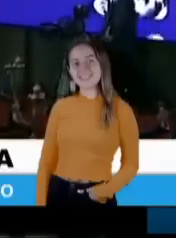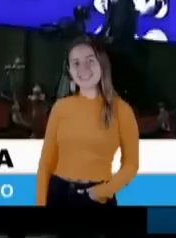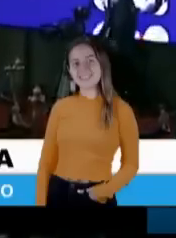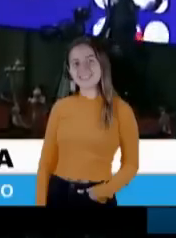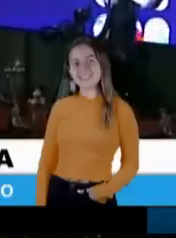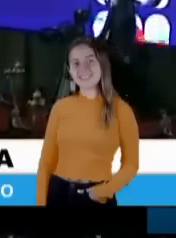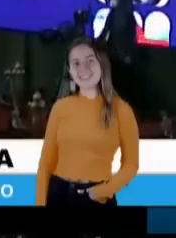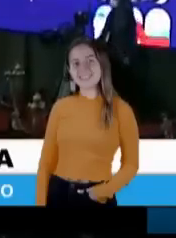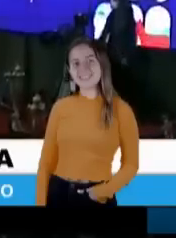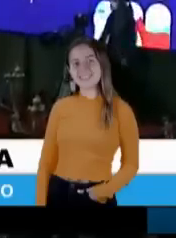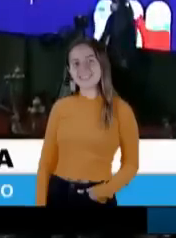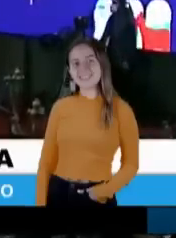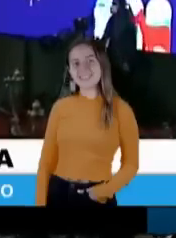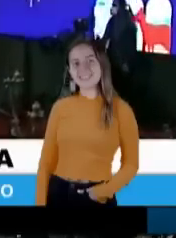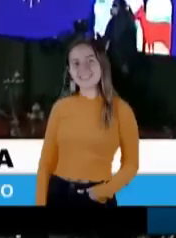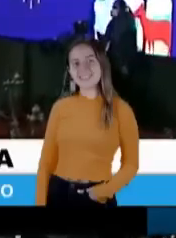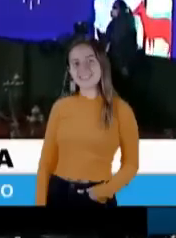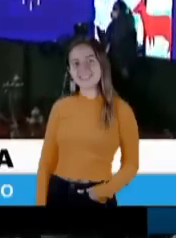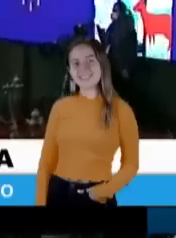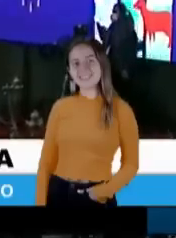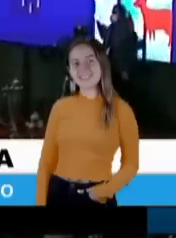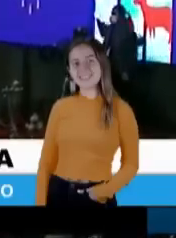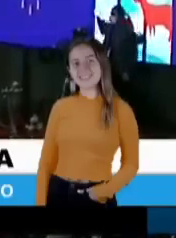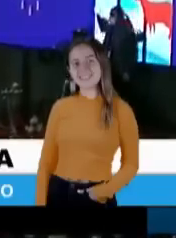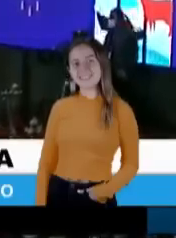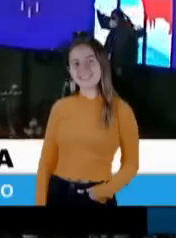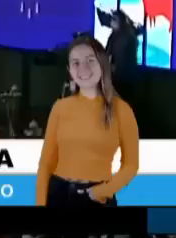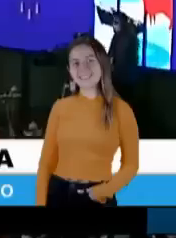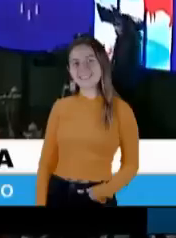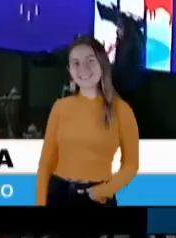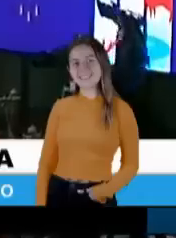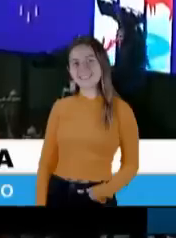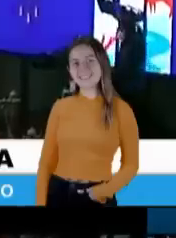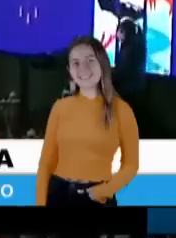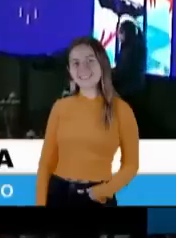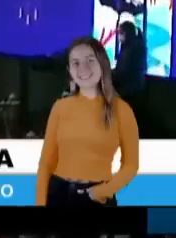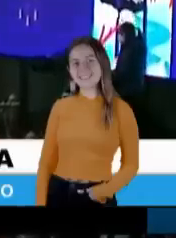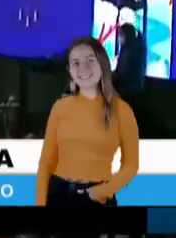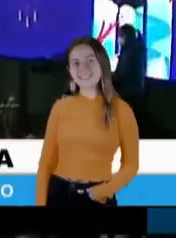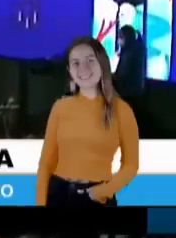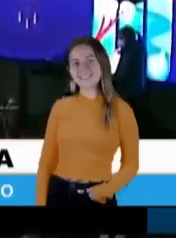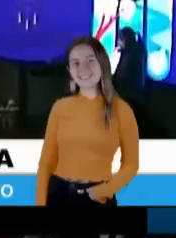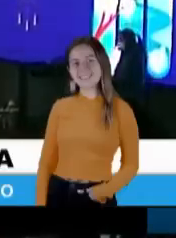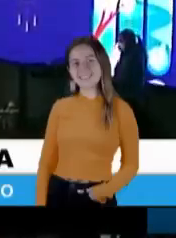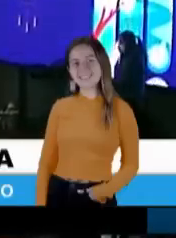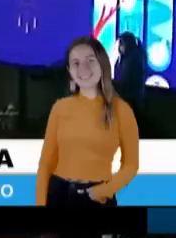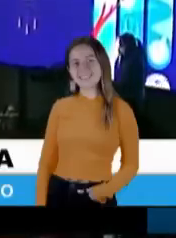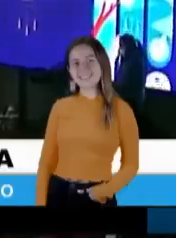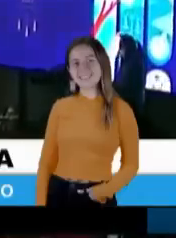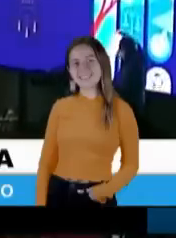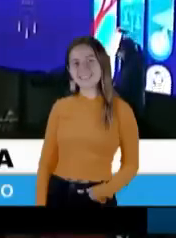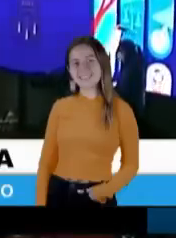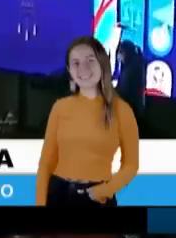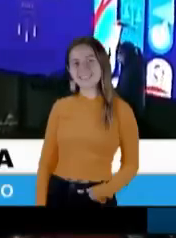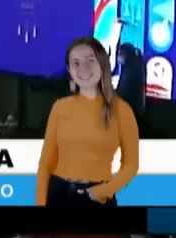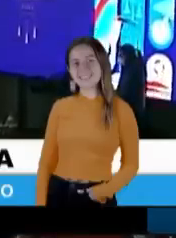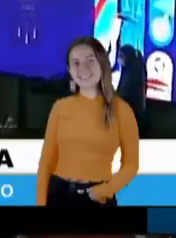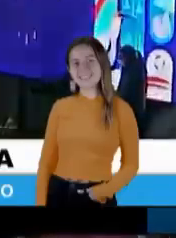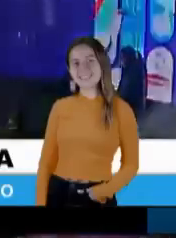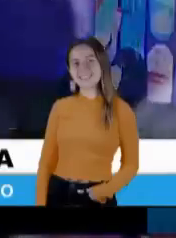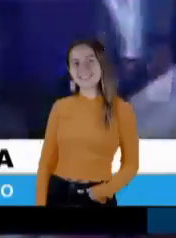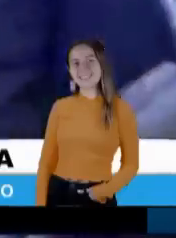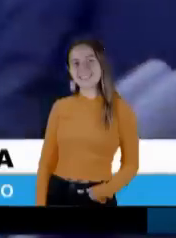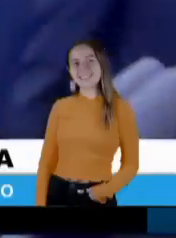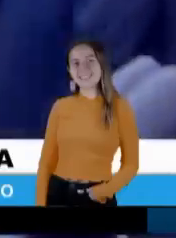posturas, apruebo o rechazo. Hay grupos que ya van abiertamente por el apruebo, otros por el rechazo. Sin embargo, como ustedes decían, la situación